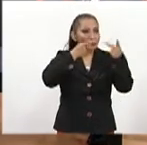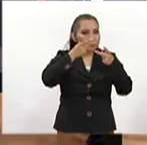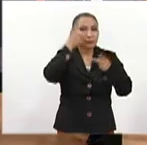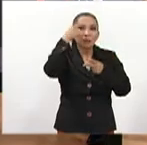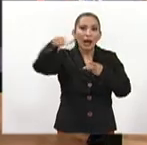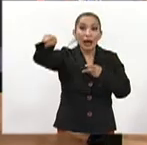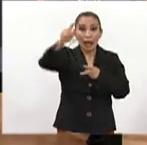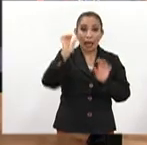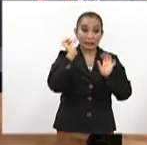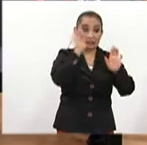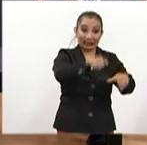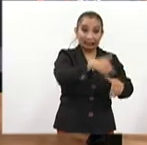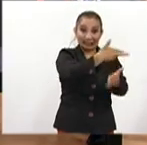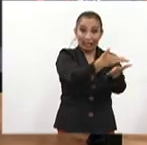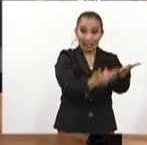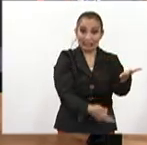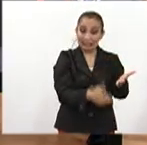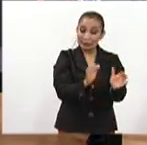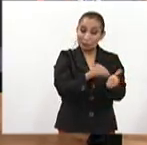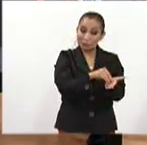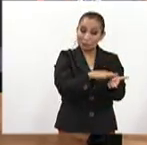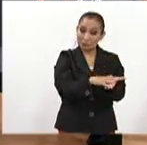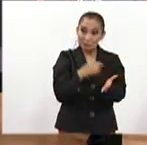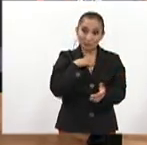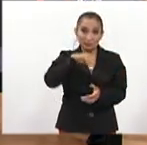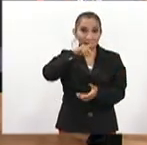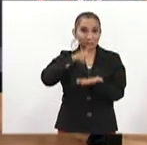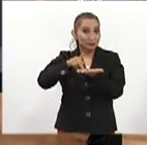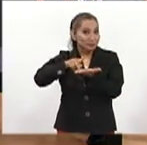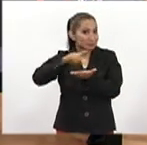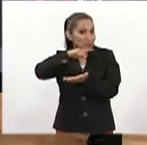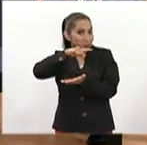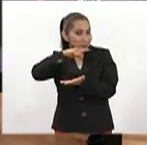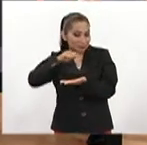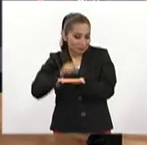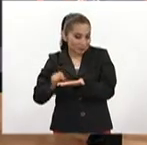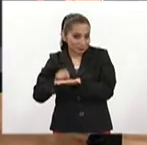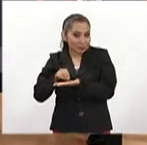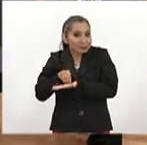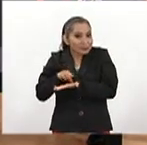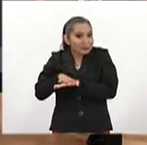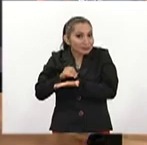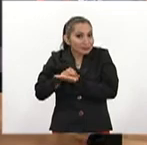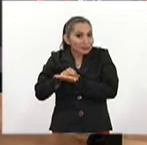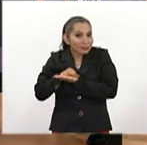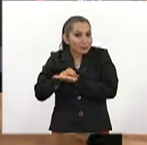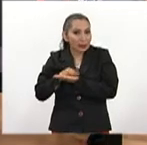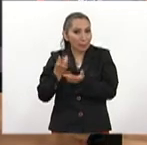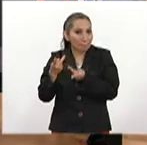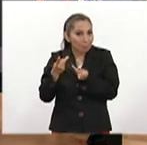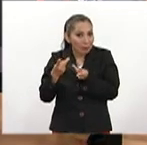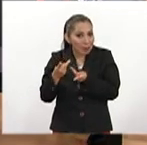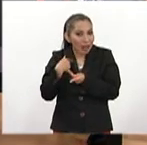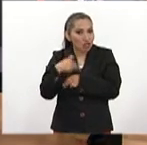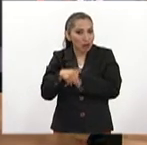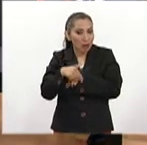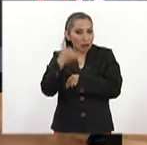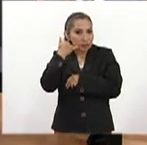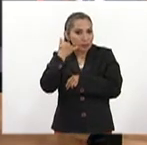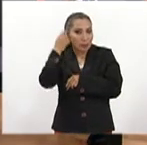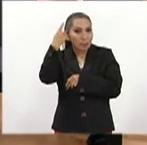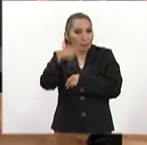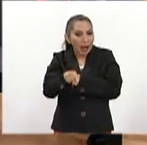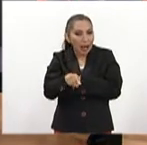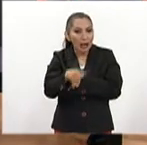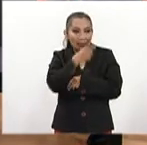que precisamente se apunten. Así que ya vayan por su pluma y su lápiz. En breve ya estaremos dando esos números telefónicos para